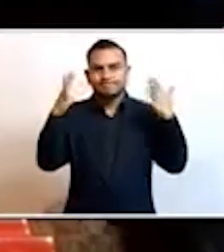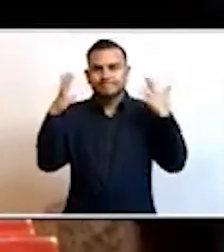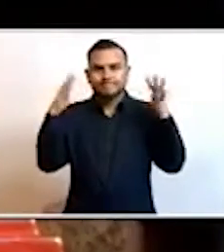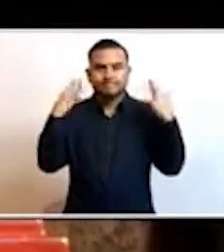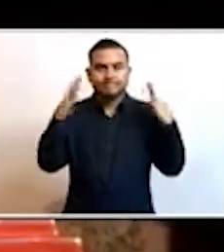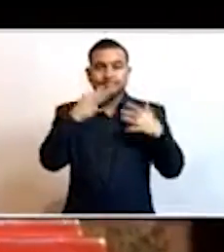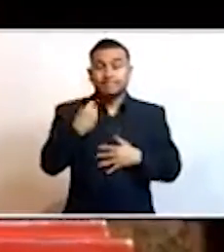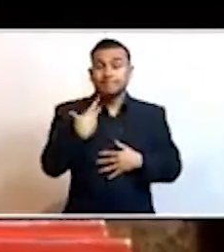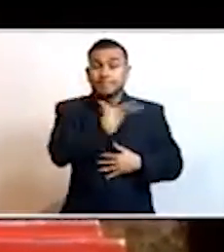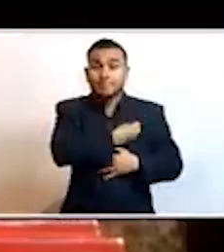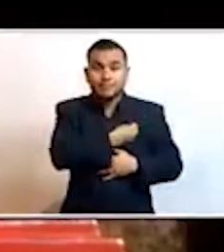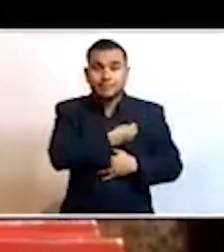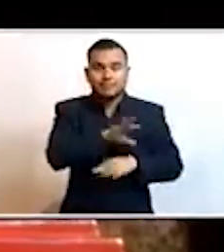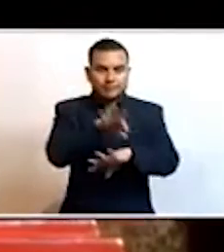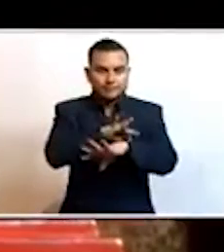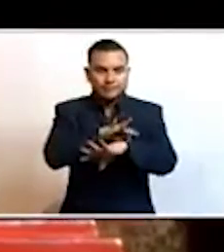Pues nosotros